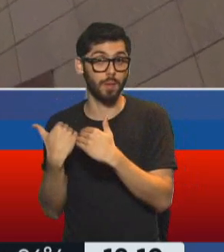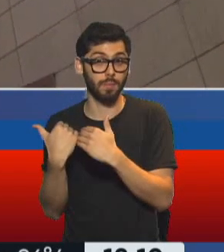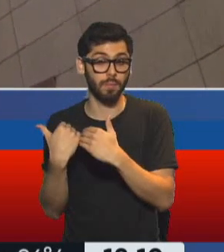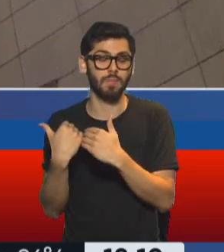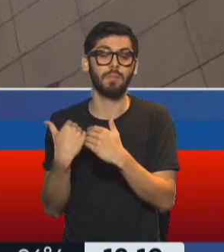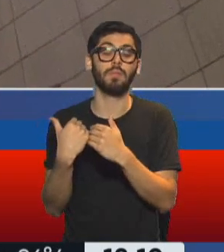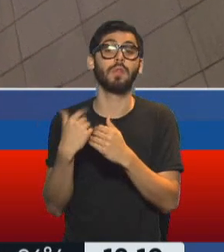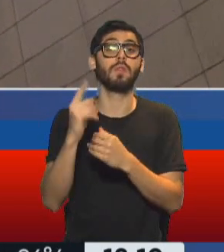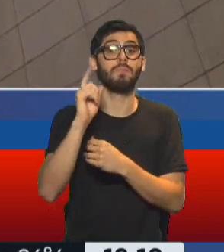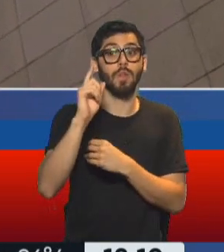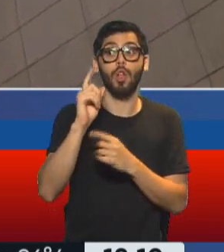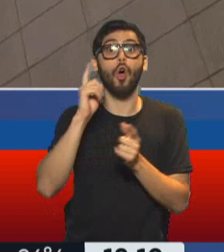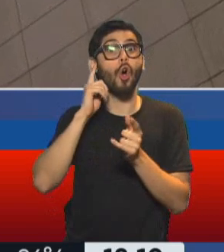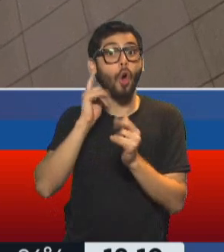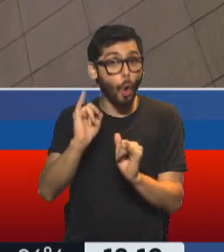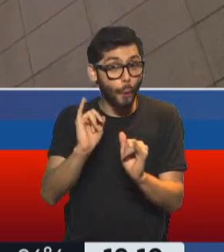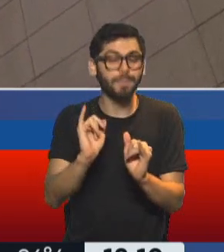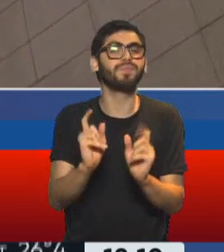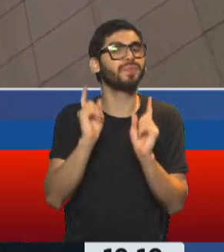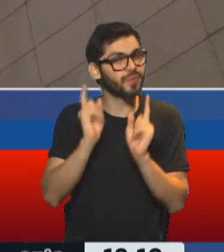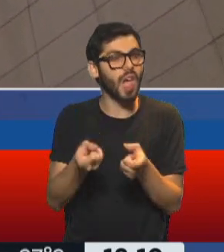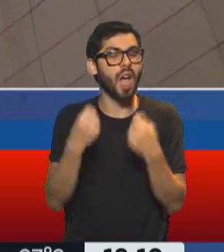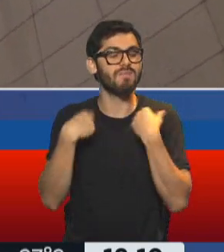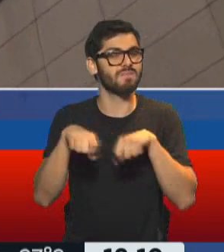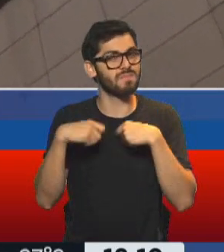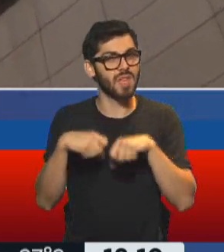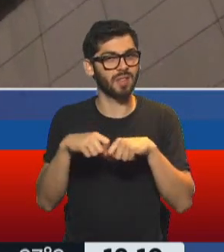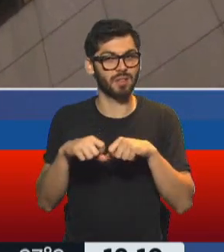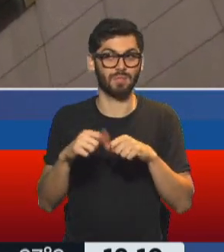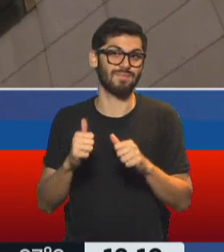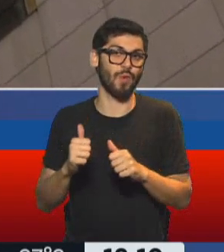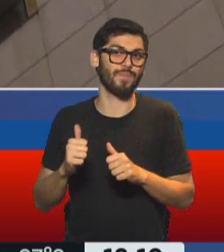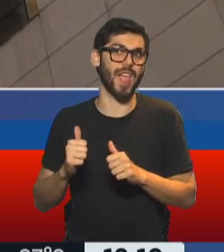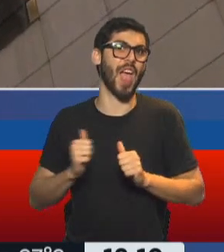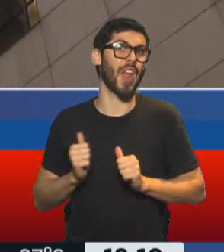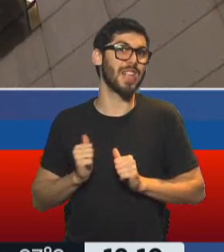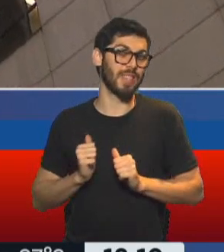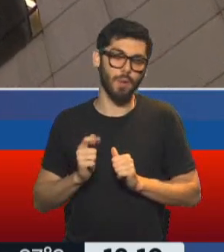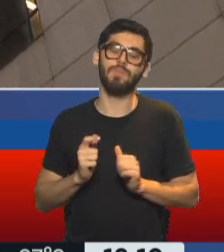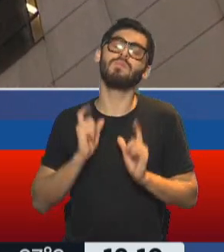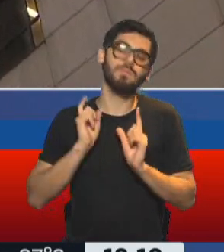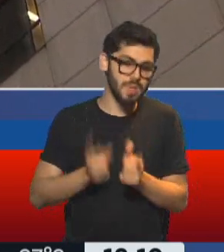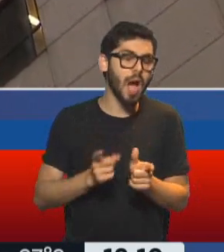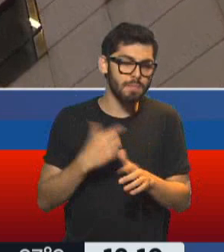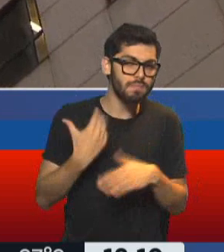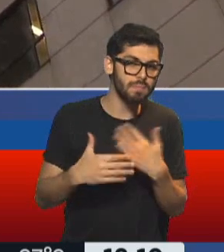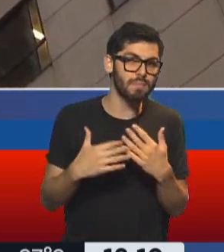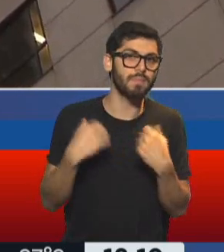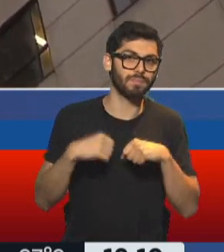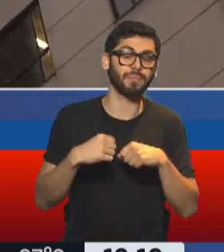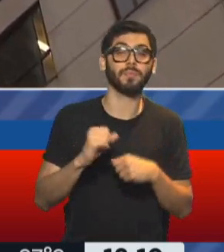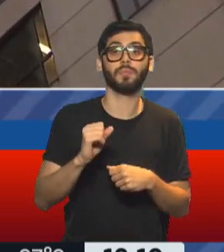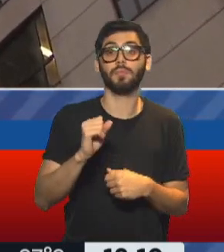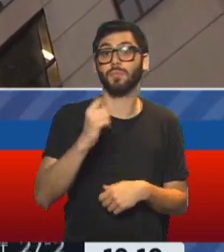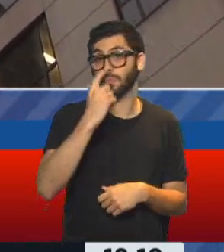estuvo trabajando los juveniles, la reserva estuvo también trabajando. Lo cierto es, bueno,